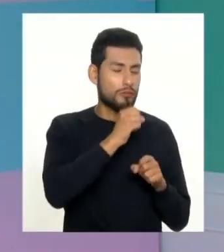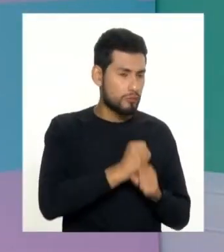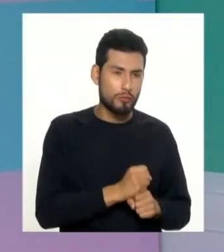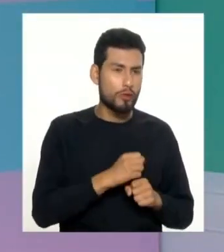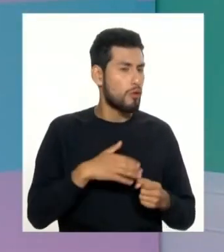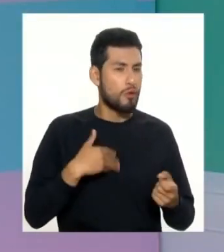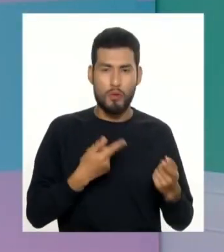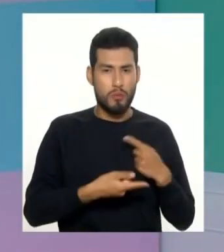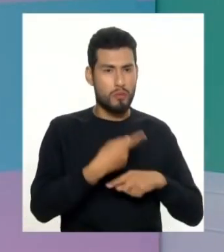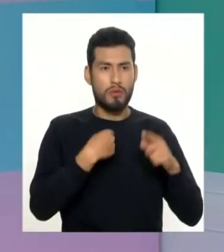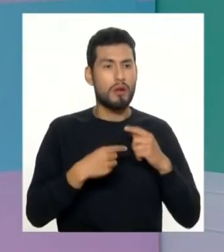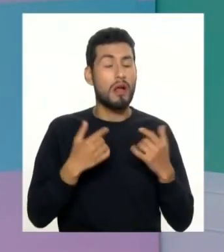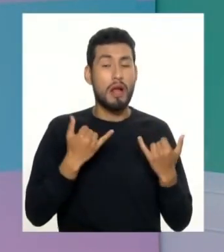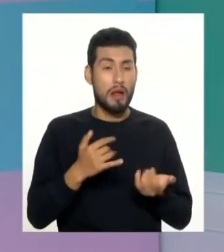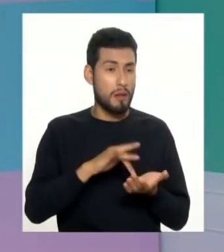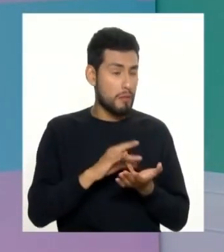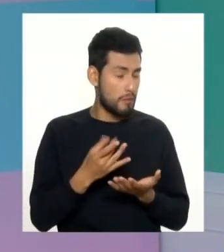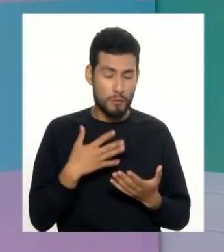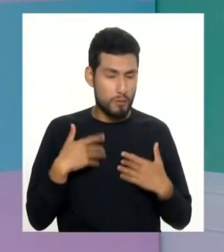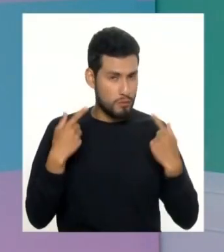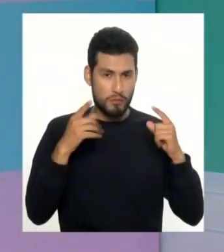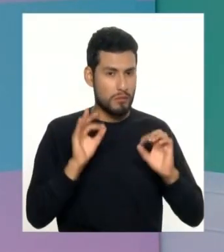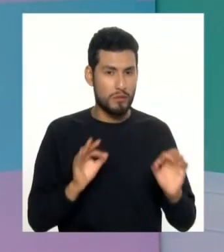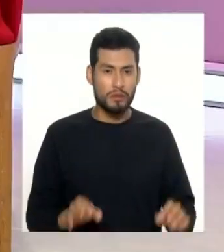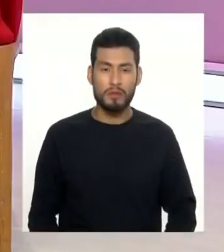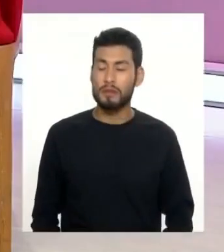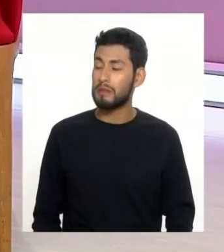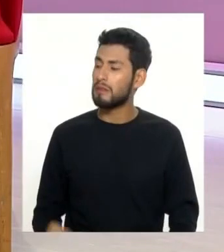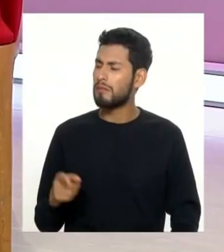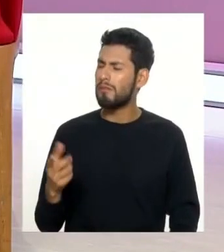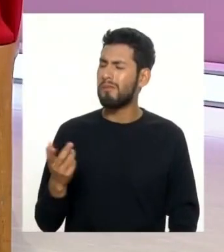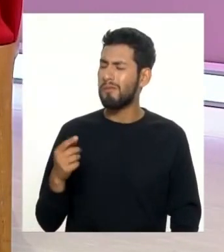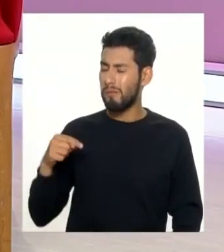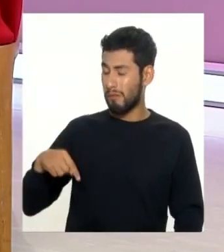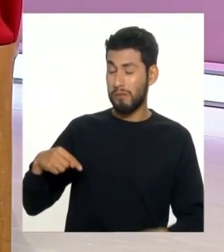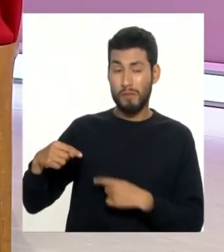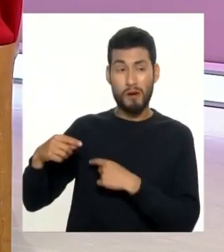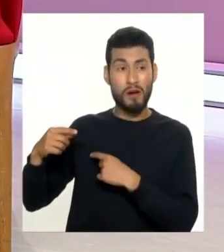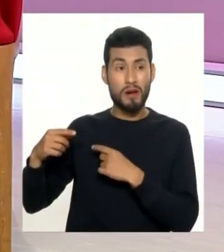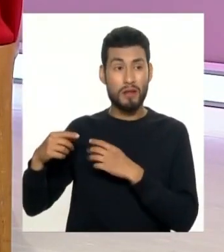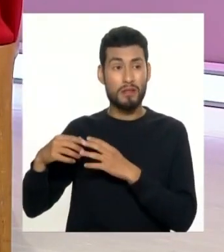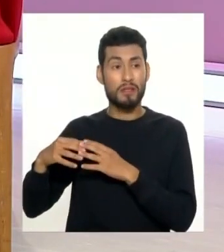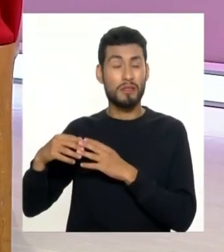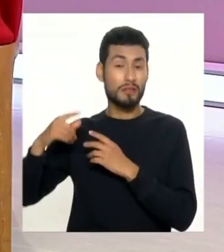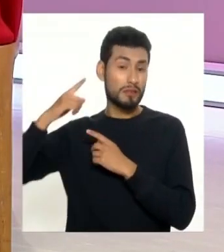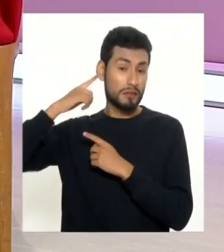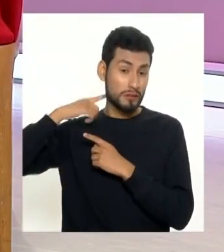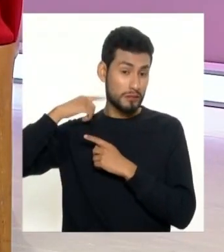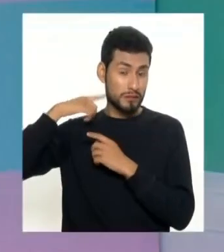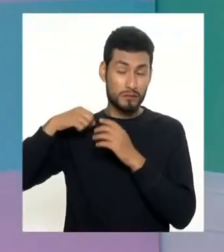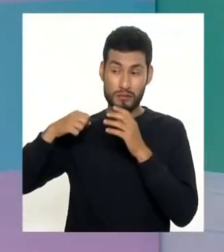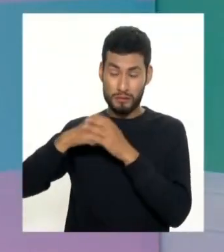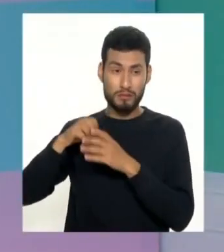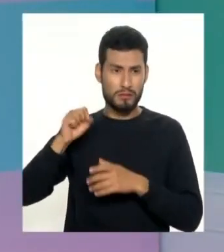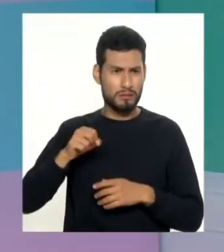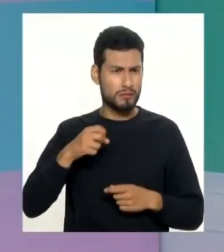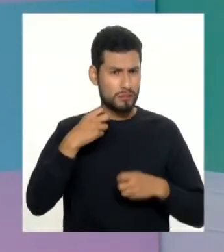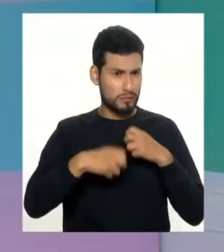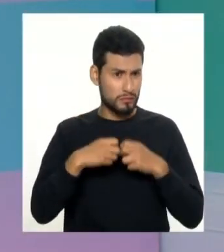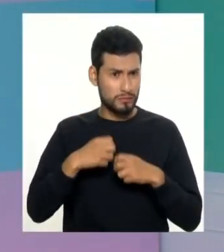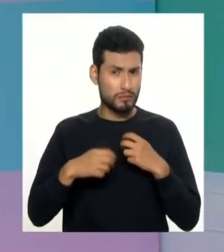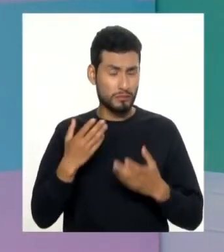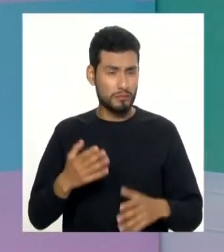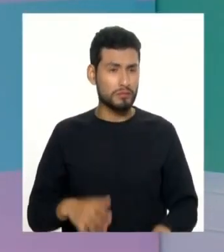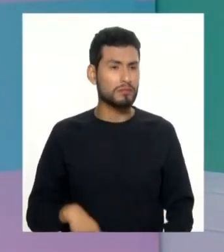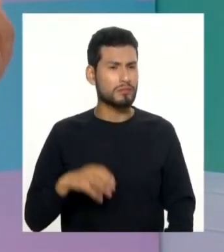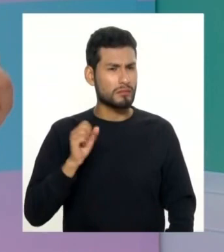hay retroceso, todavía al menos la medicina no lo ha logrado. ¿Y en la parte cervical también pueden aparecer hernias discales? Claro que sí. ¿Y molestias en ese caso?